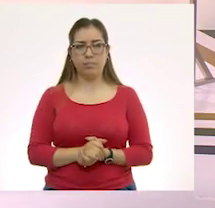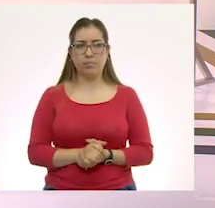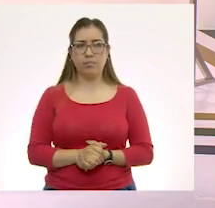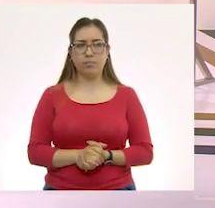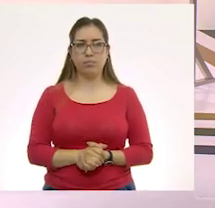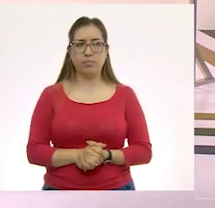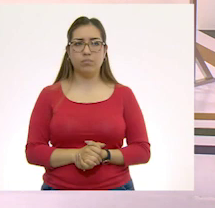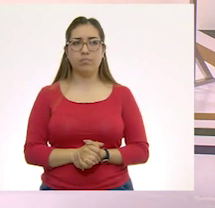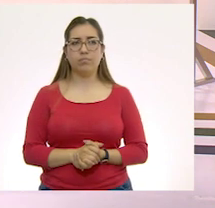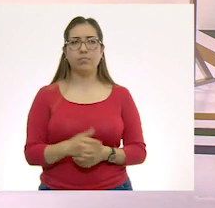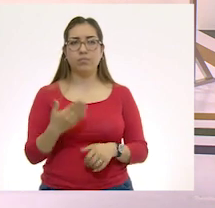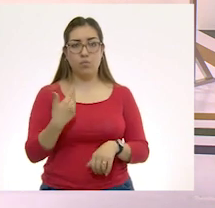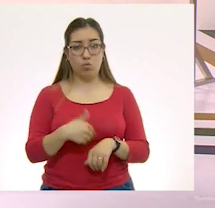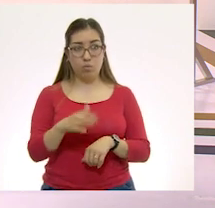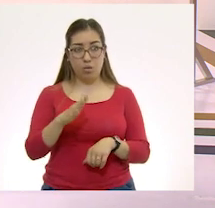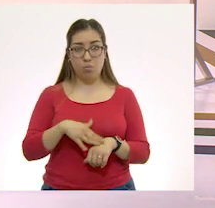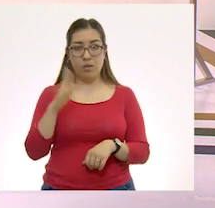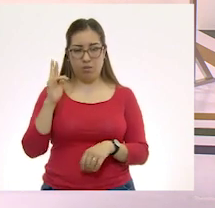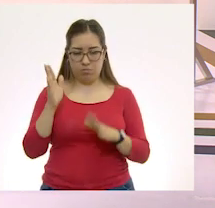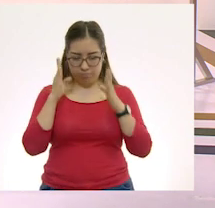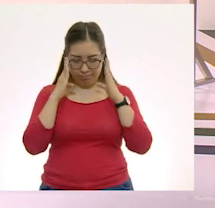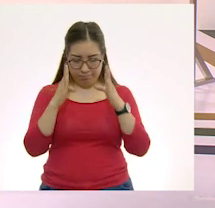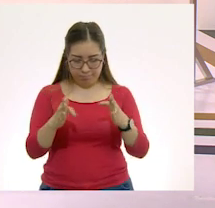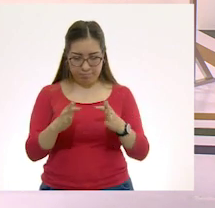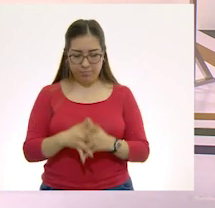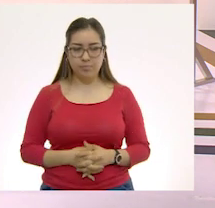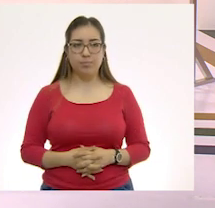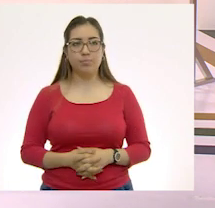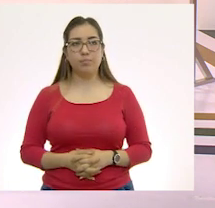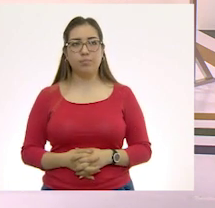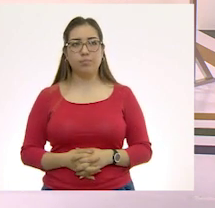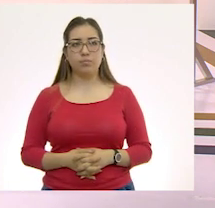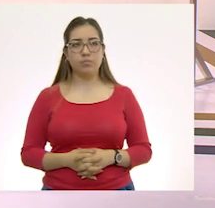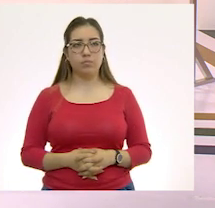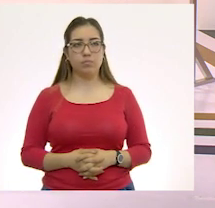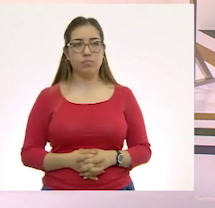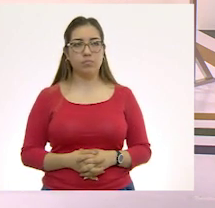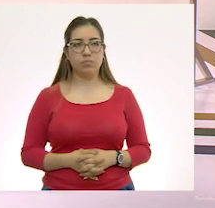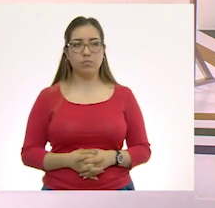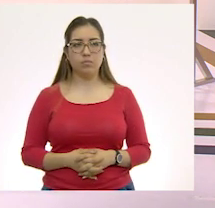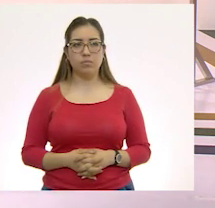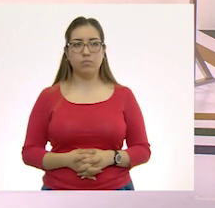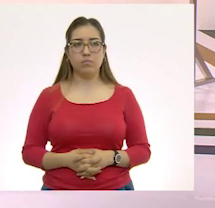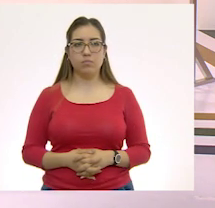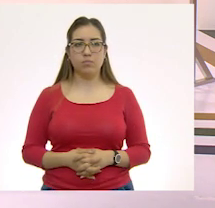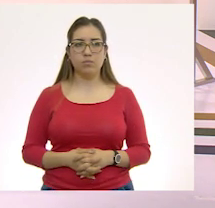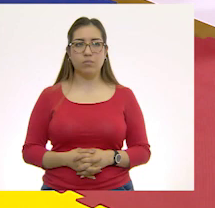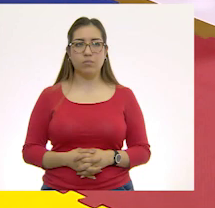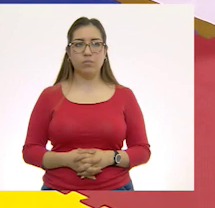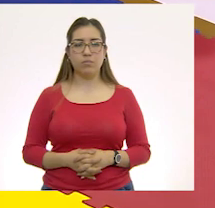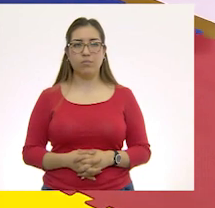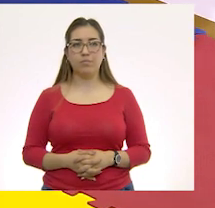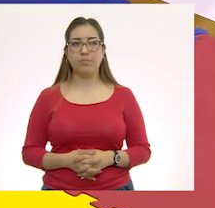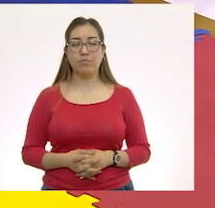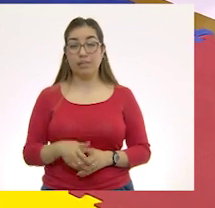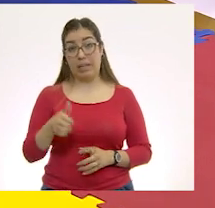un número más grande concéntrense un 5 tal vez un 4 56